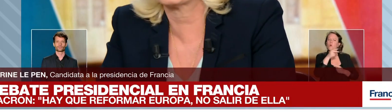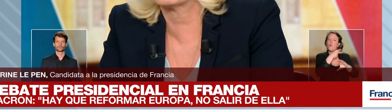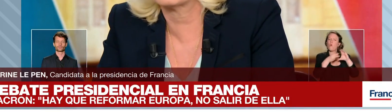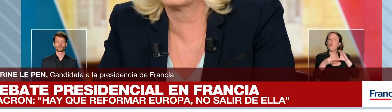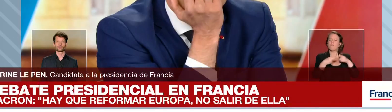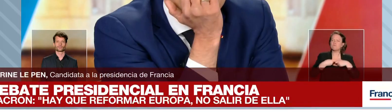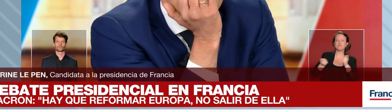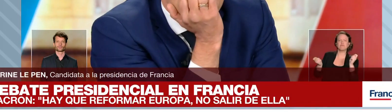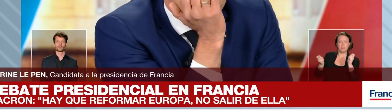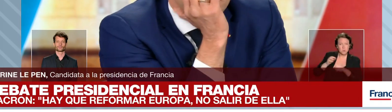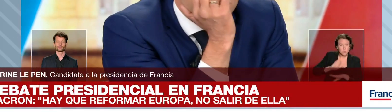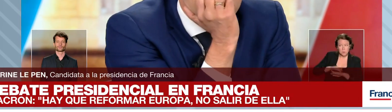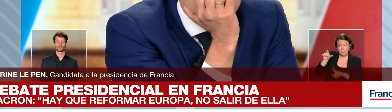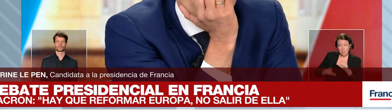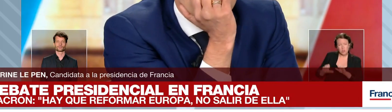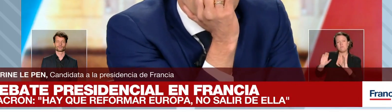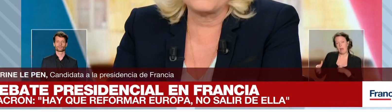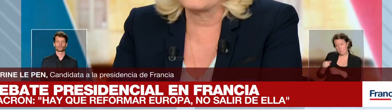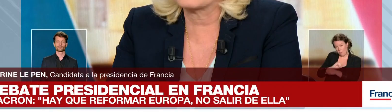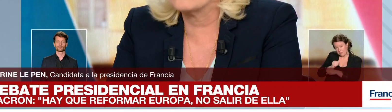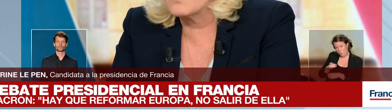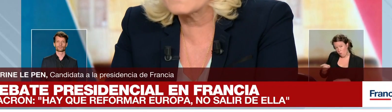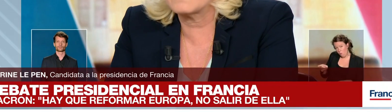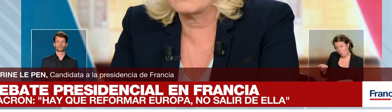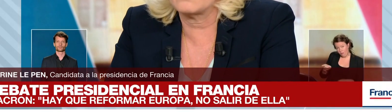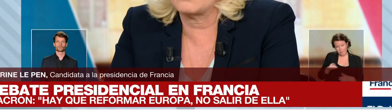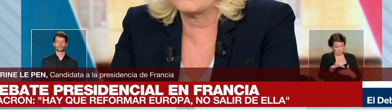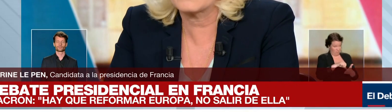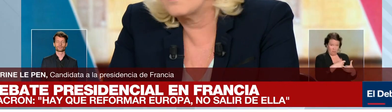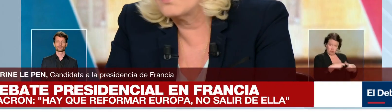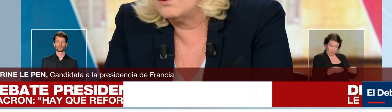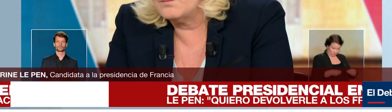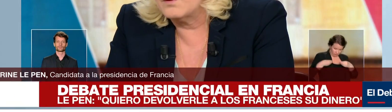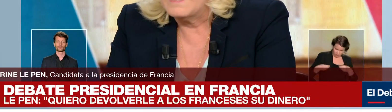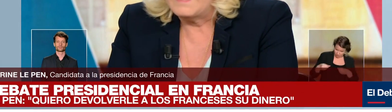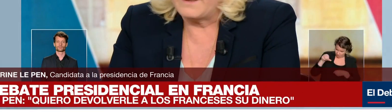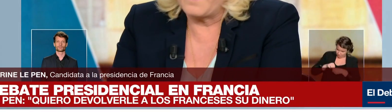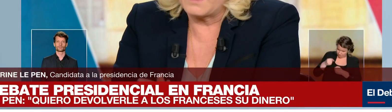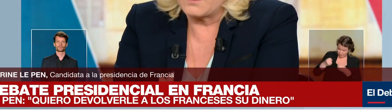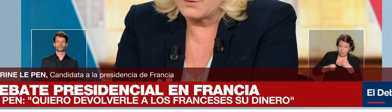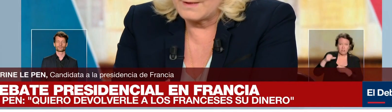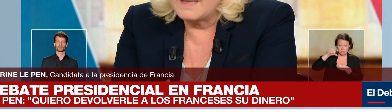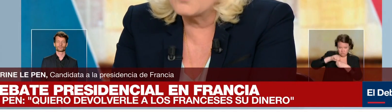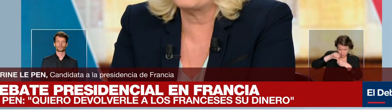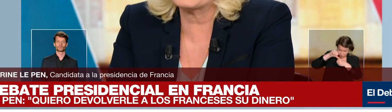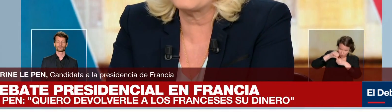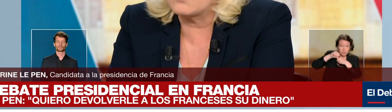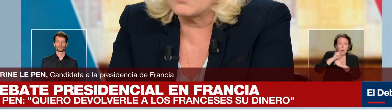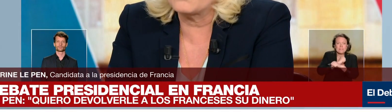le envió, incluso los detenidos en prisión los habían recibido para compensar sus gastos de